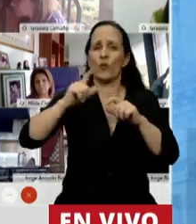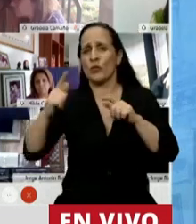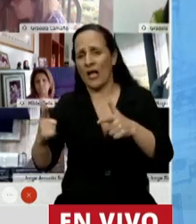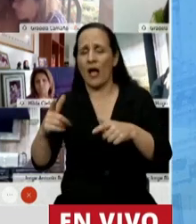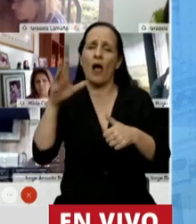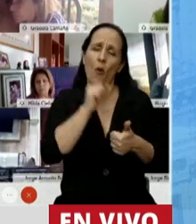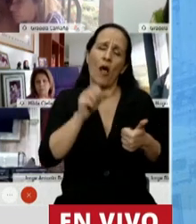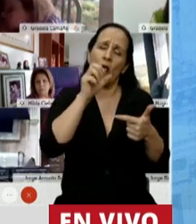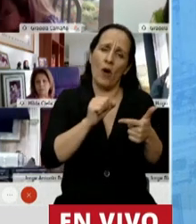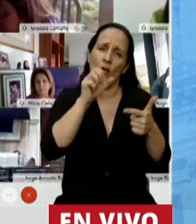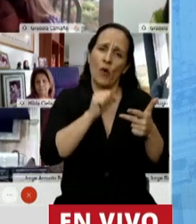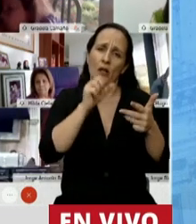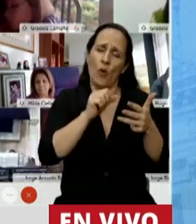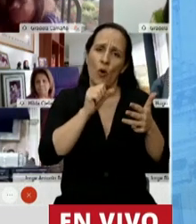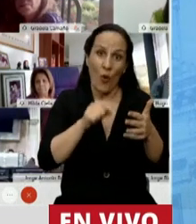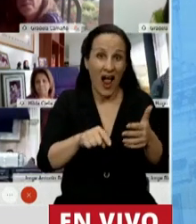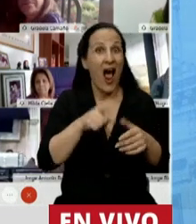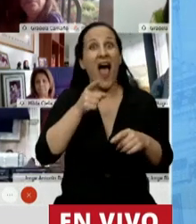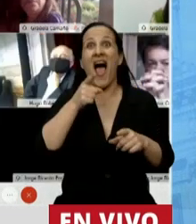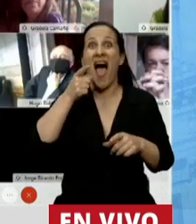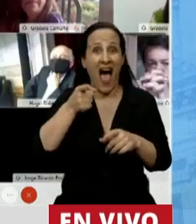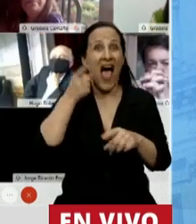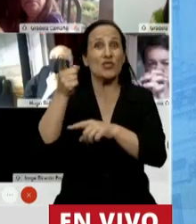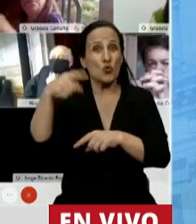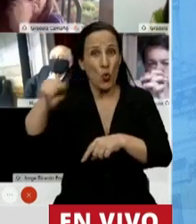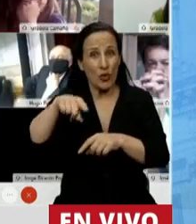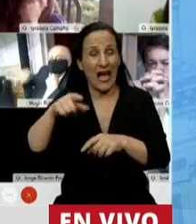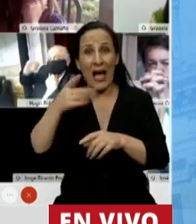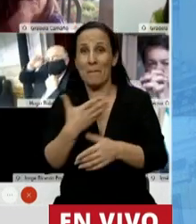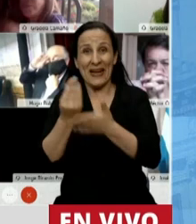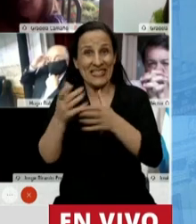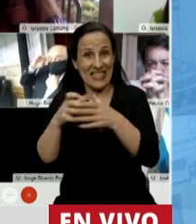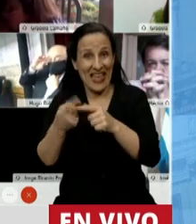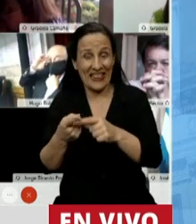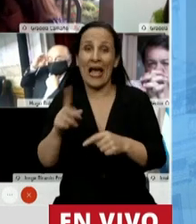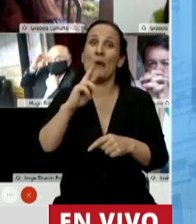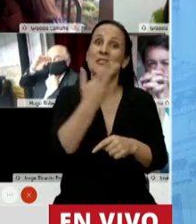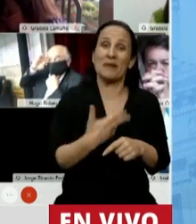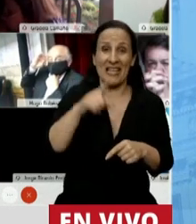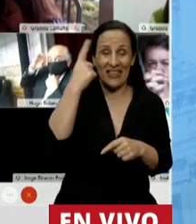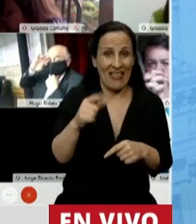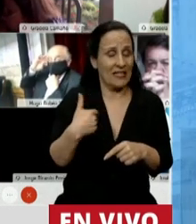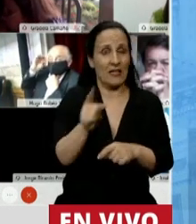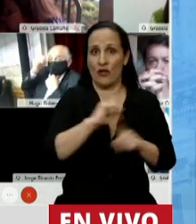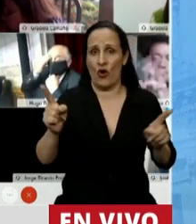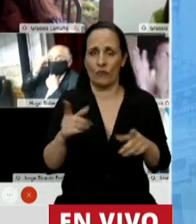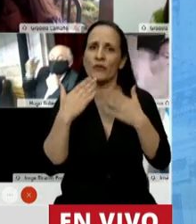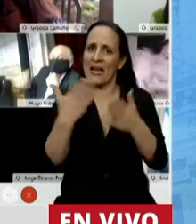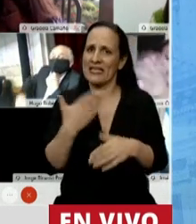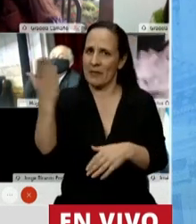bancamos todo. Lo que no nos vamos a bancar es que insulte ni al presidente de nuestro bloque ni a la vicepresidenta de la Nación. Gracias,